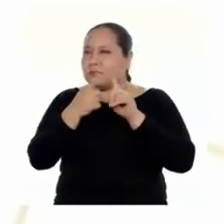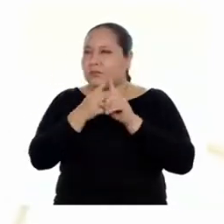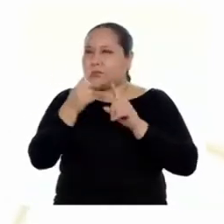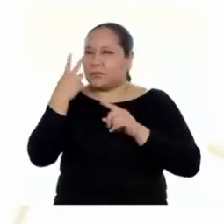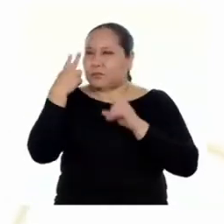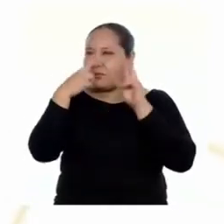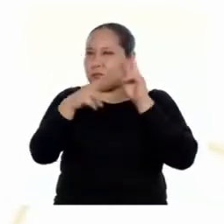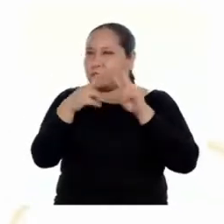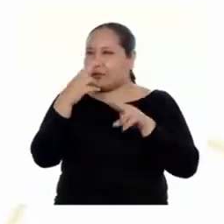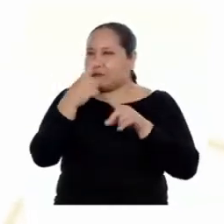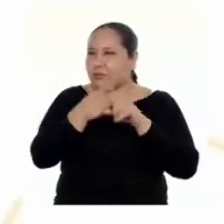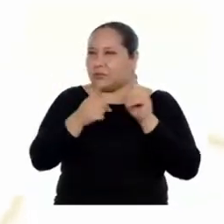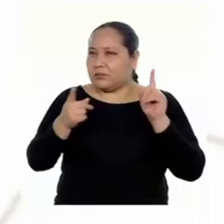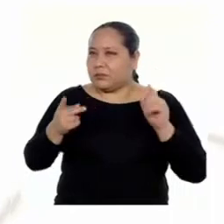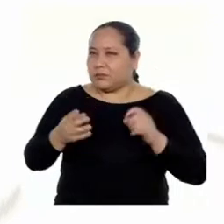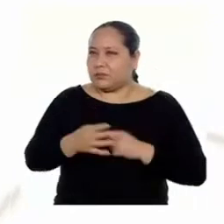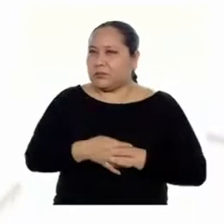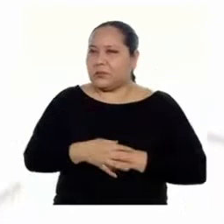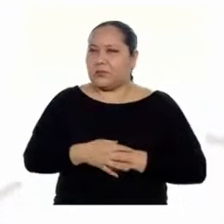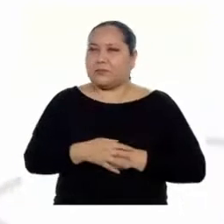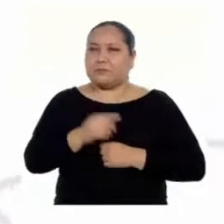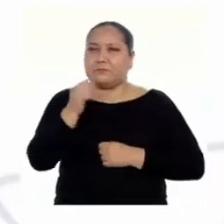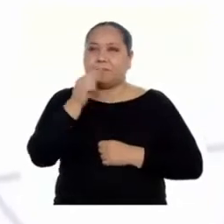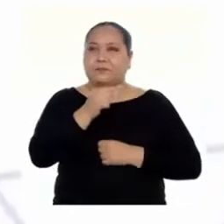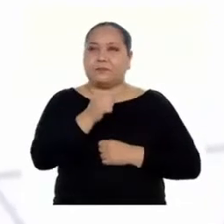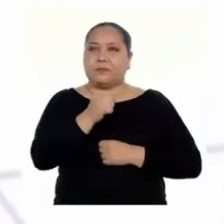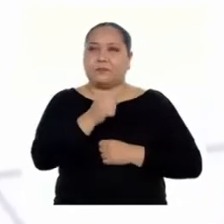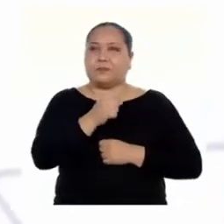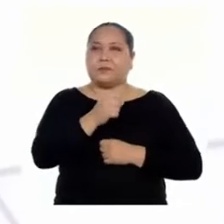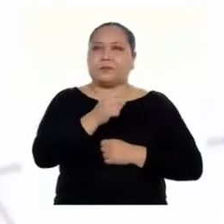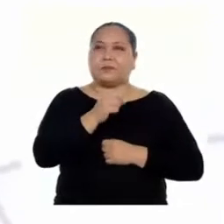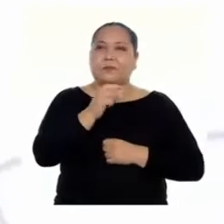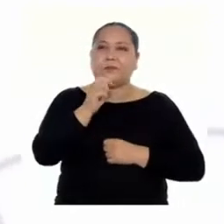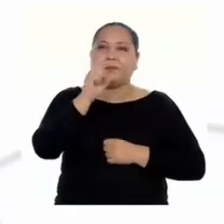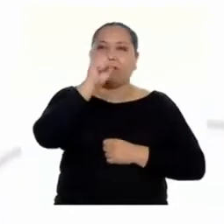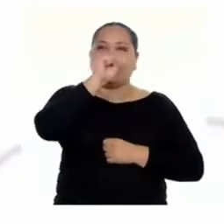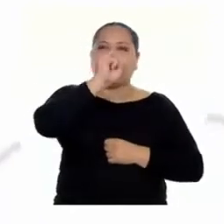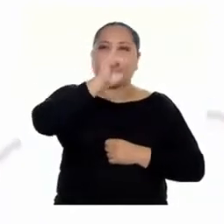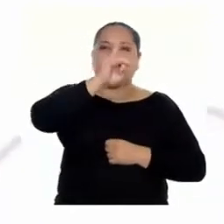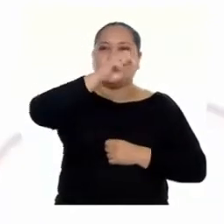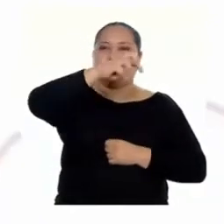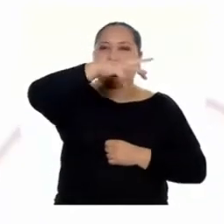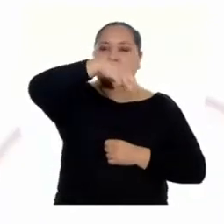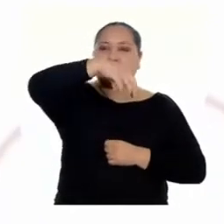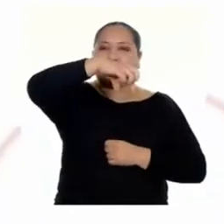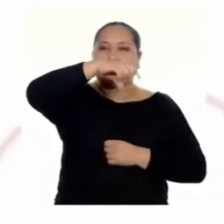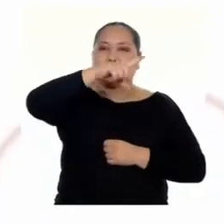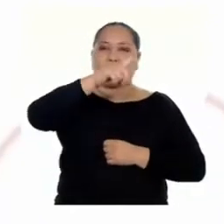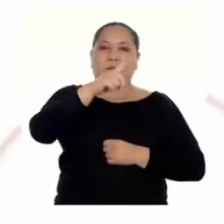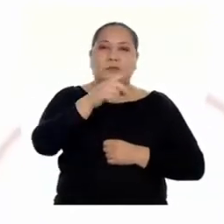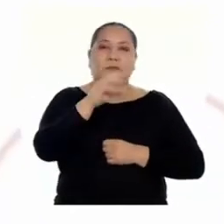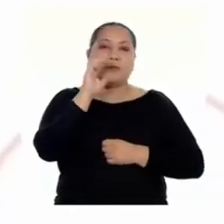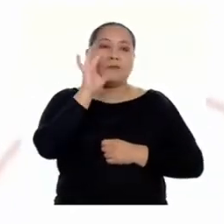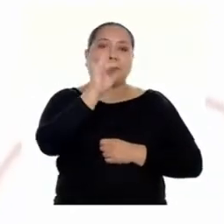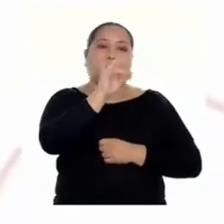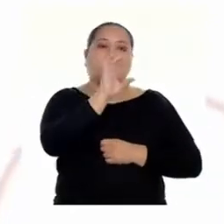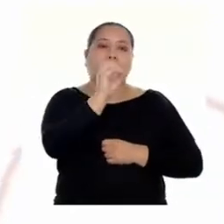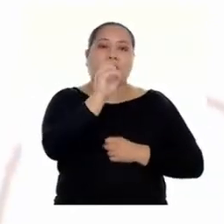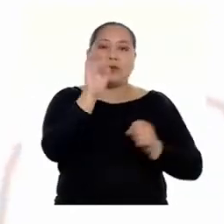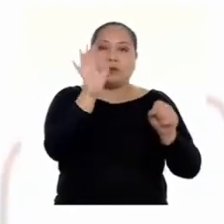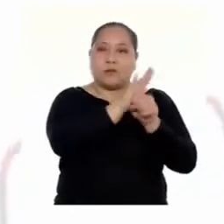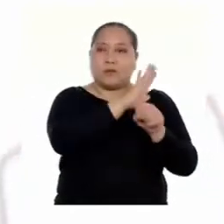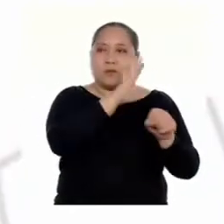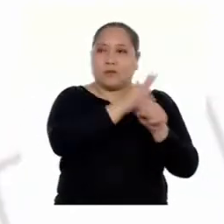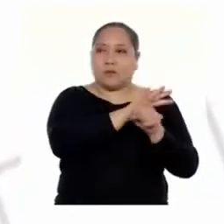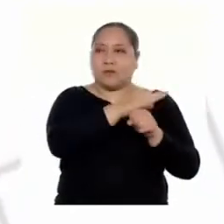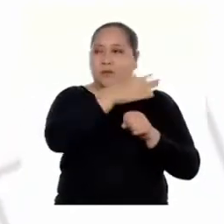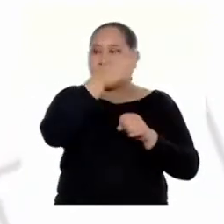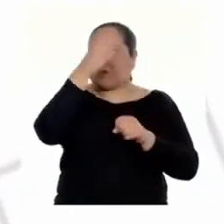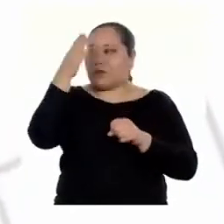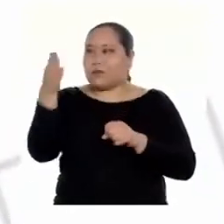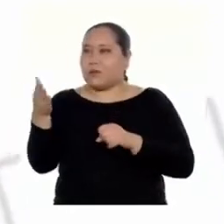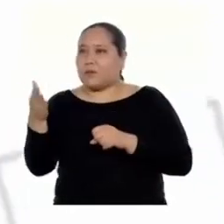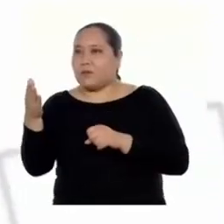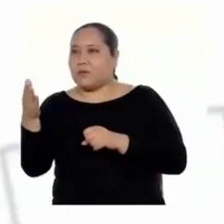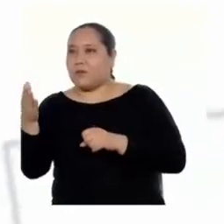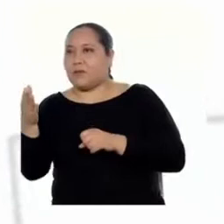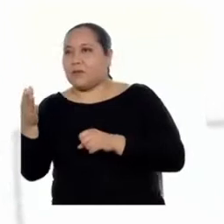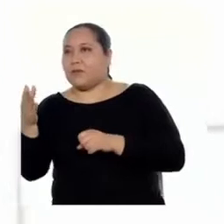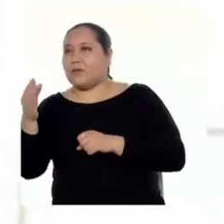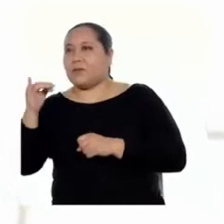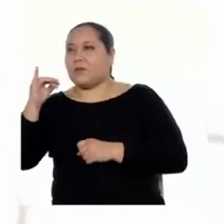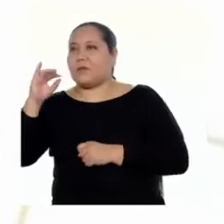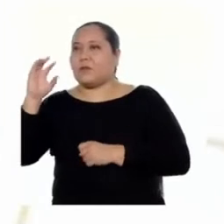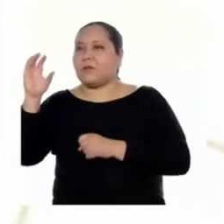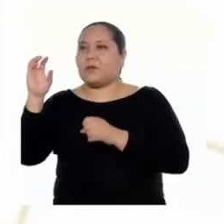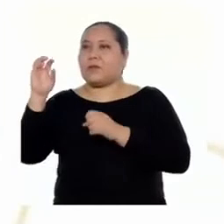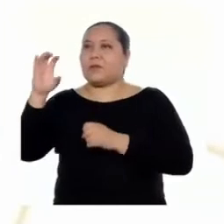¿La ves? En el caso del interés simple, el interés final total es de 80 soles, mientras que en el caso del